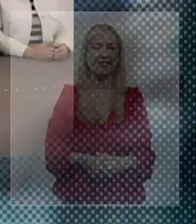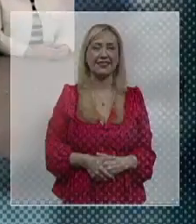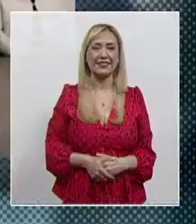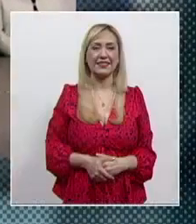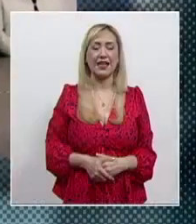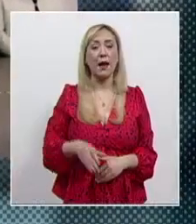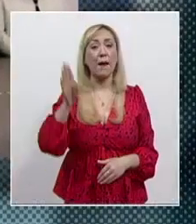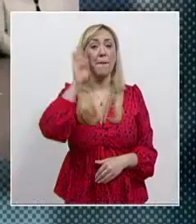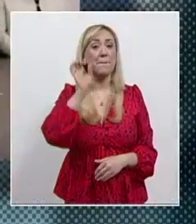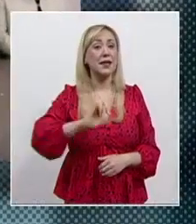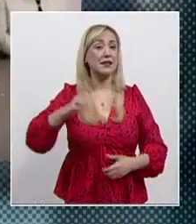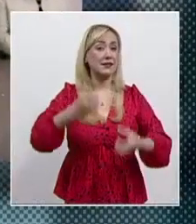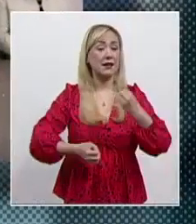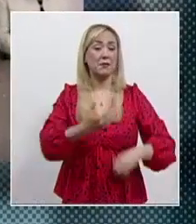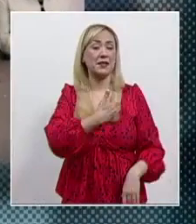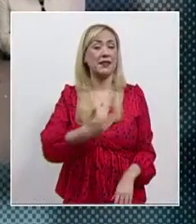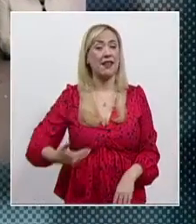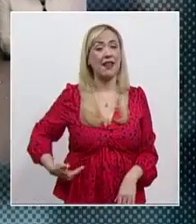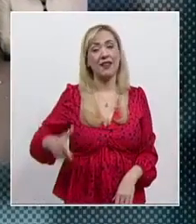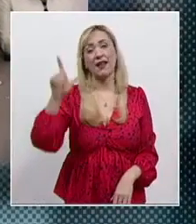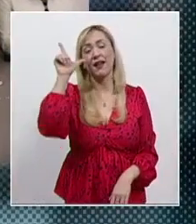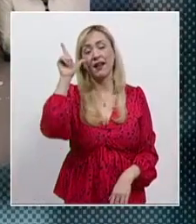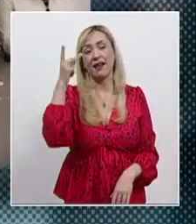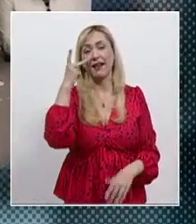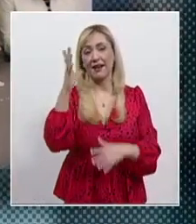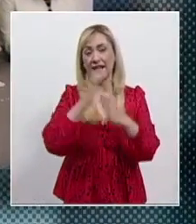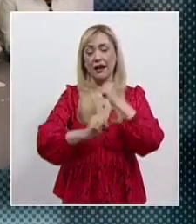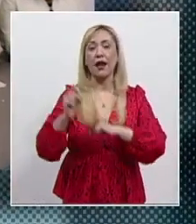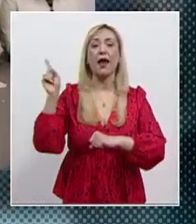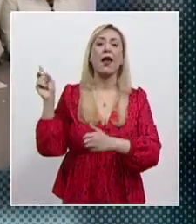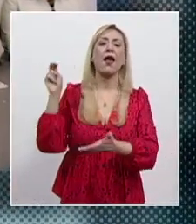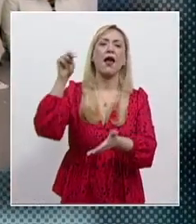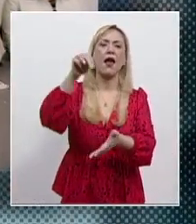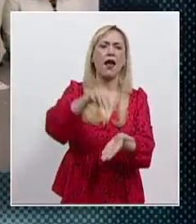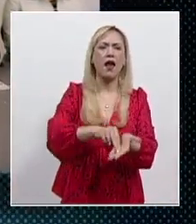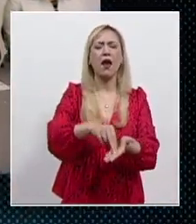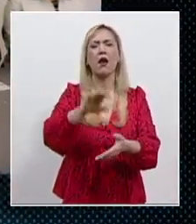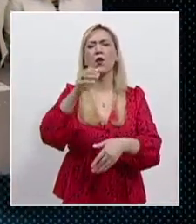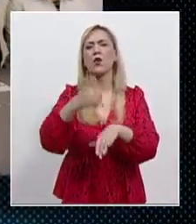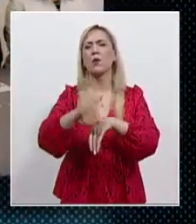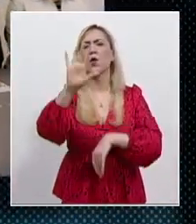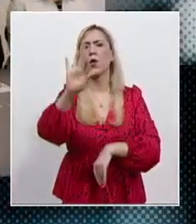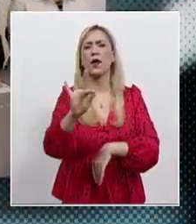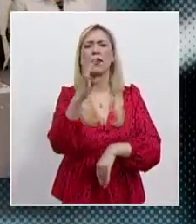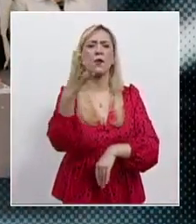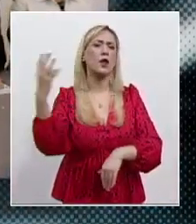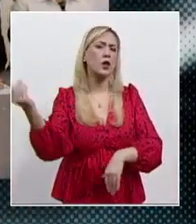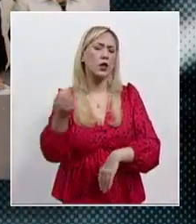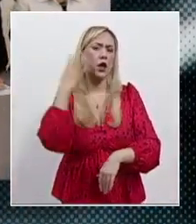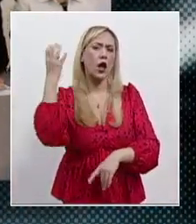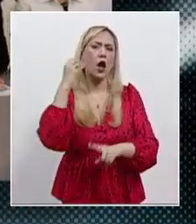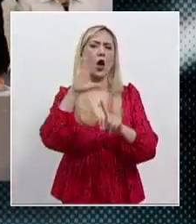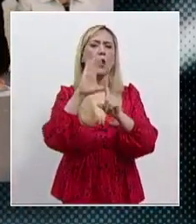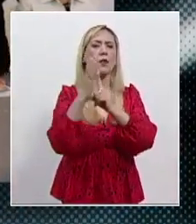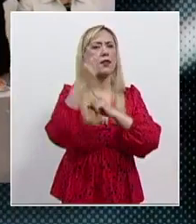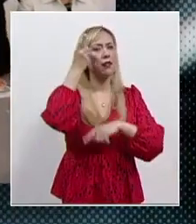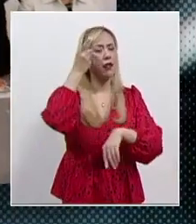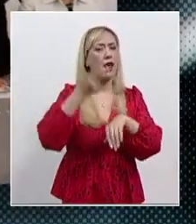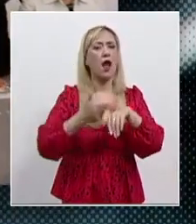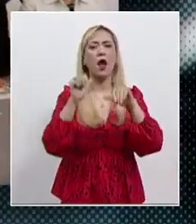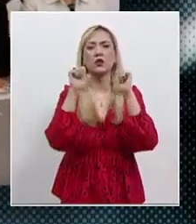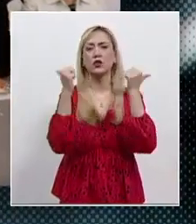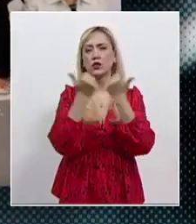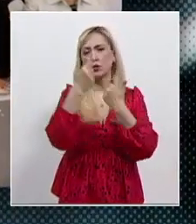La ministra presidenta Norma Lucía Piña Hernández encabezó la 44 sesión ordinaria del Comité Directivo de la